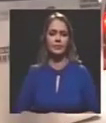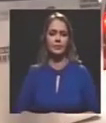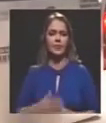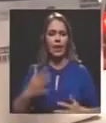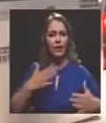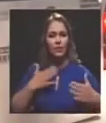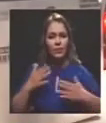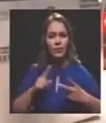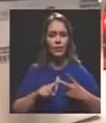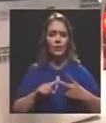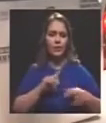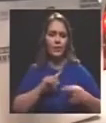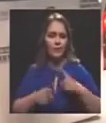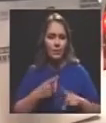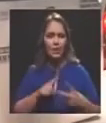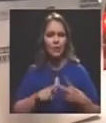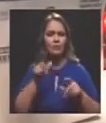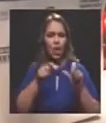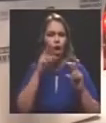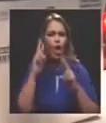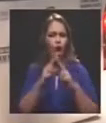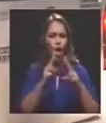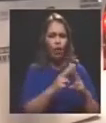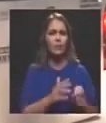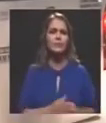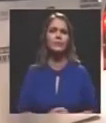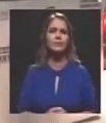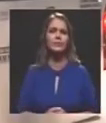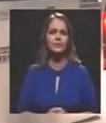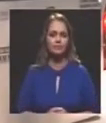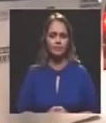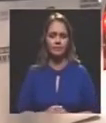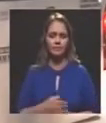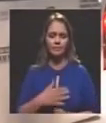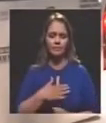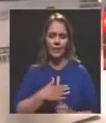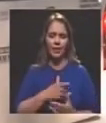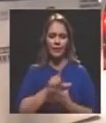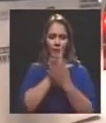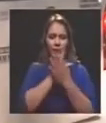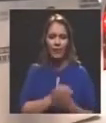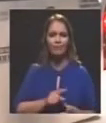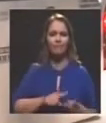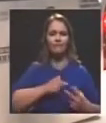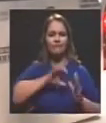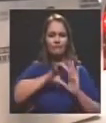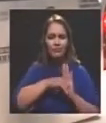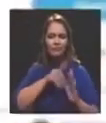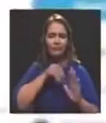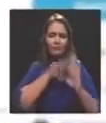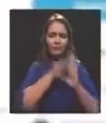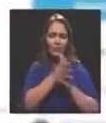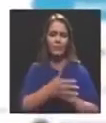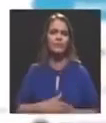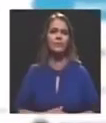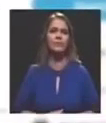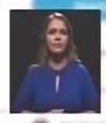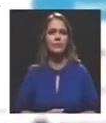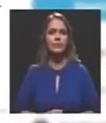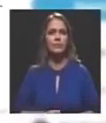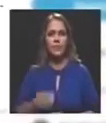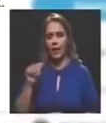Actores, amigos y conocidos del libretista colombiano también dieron su pésame en las redes sociales. Ana María